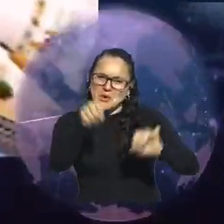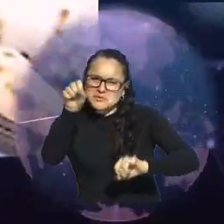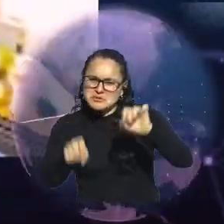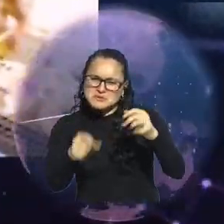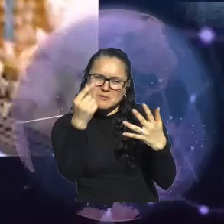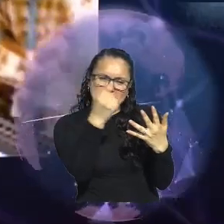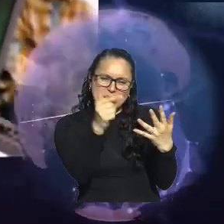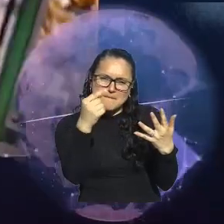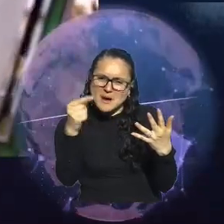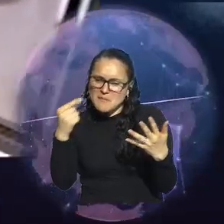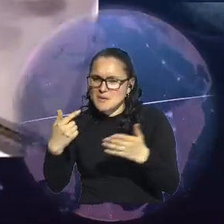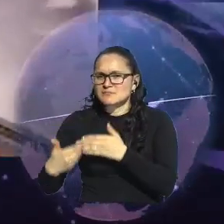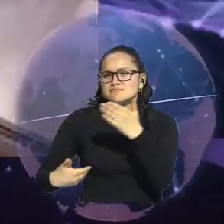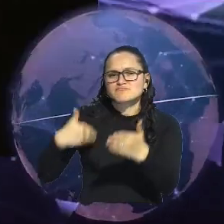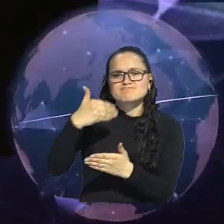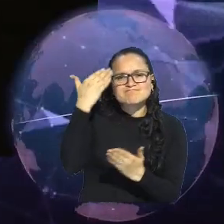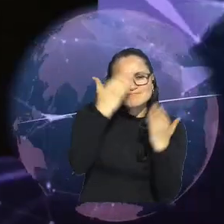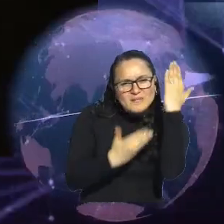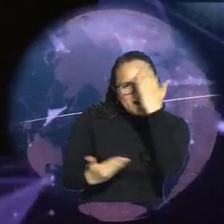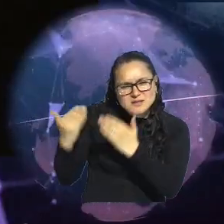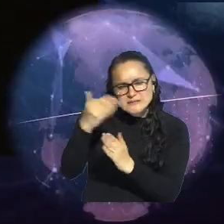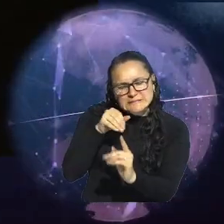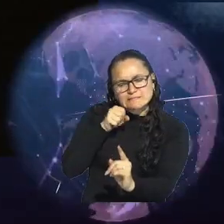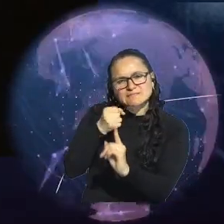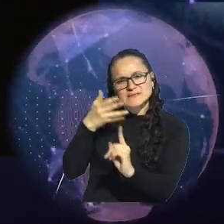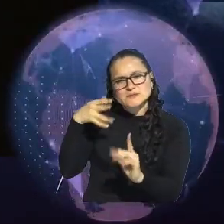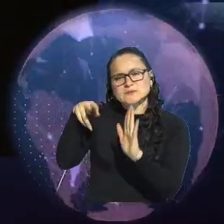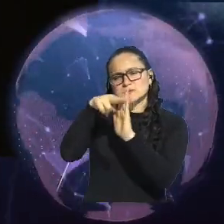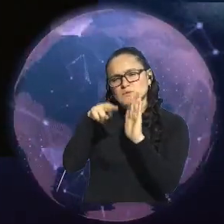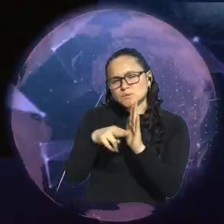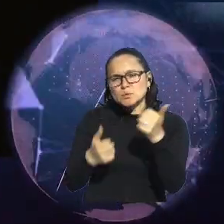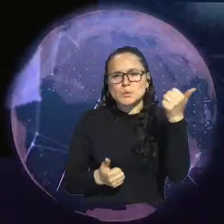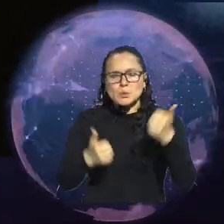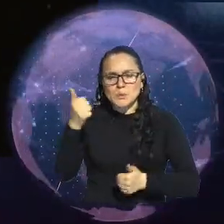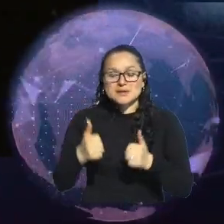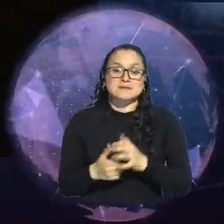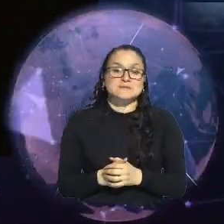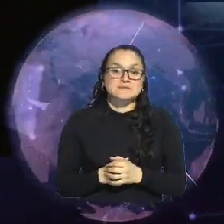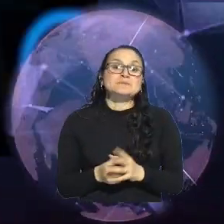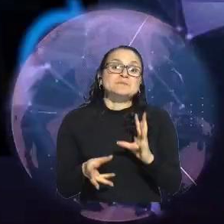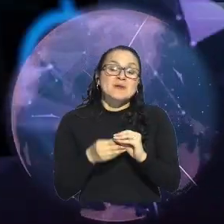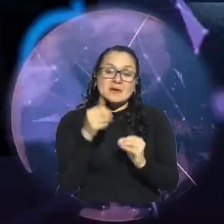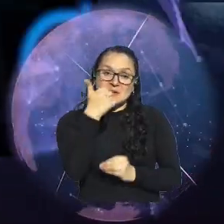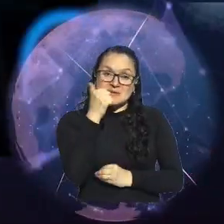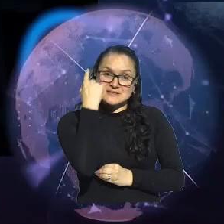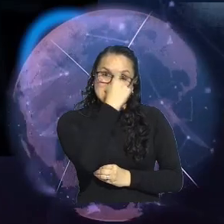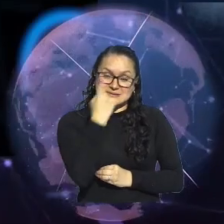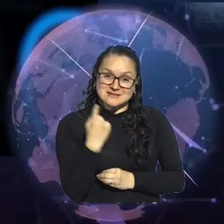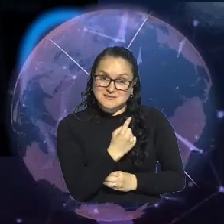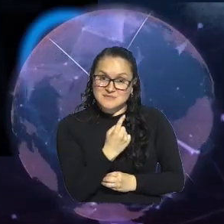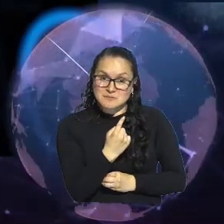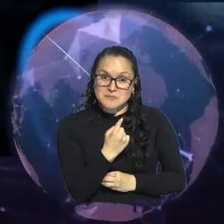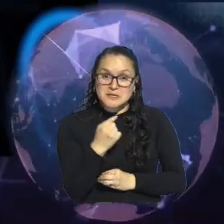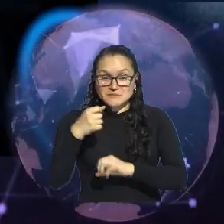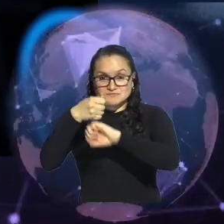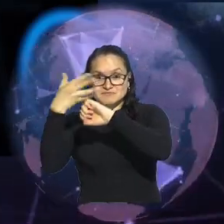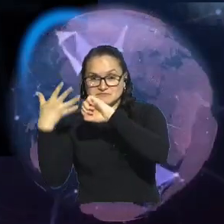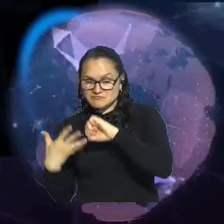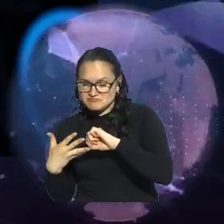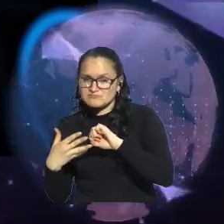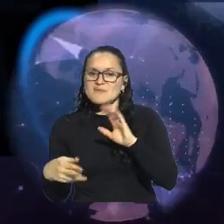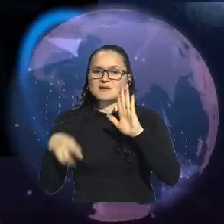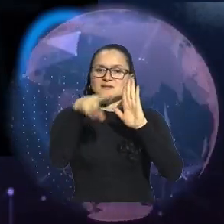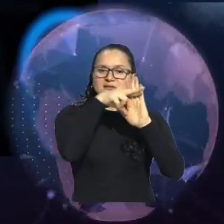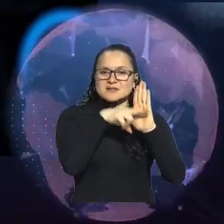proceso de análisis de impacto normativo de igual forma el 10 de septiembre la crc expidió resolución